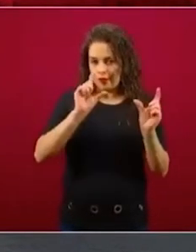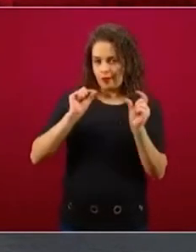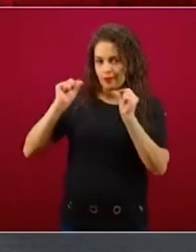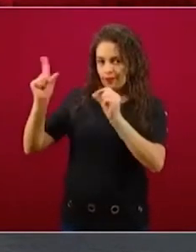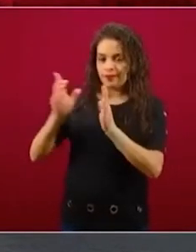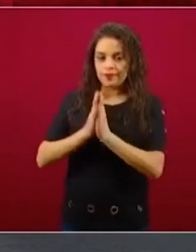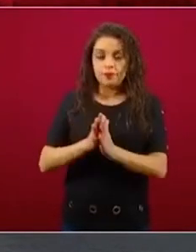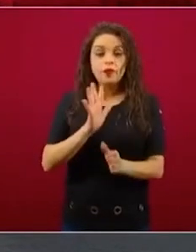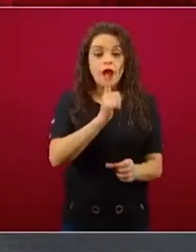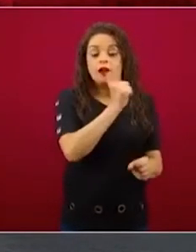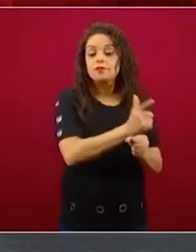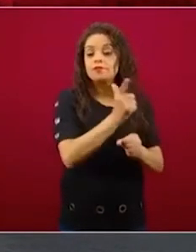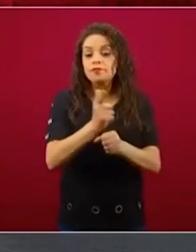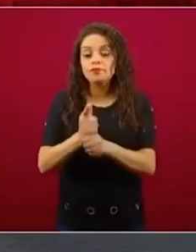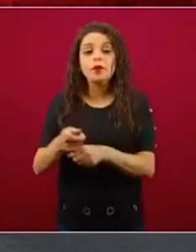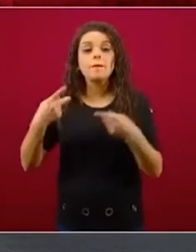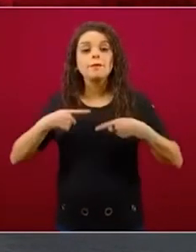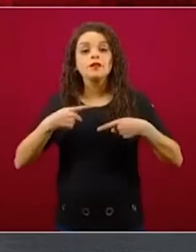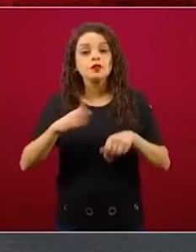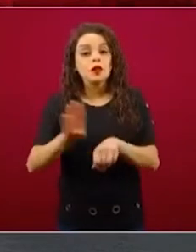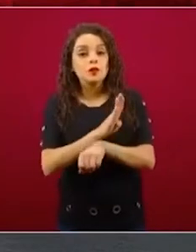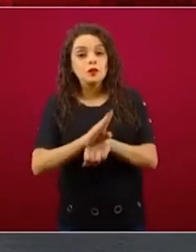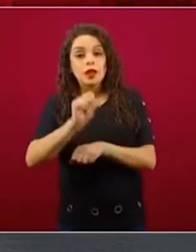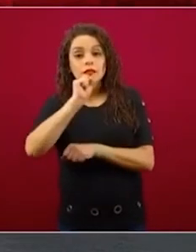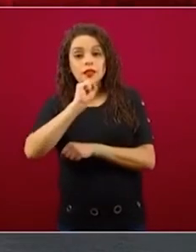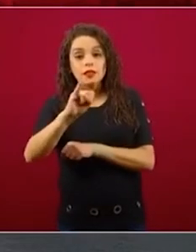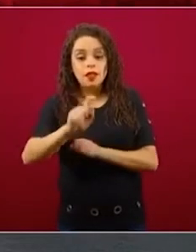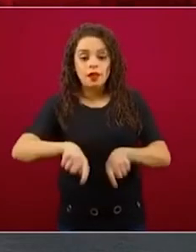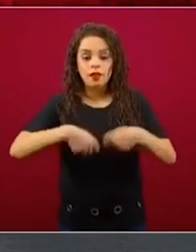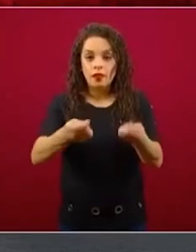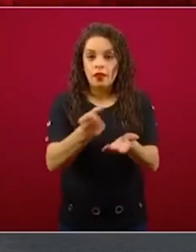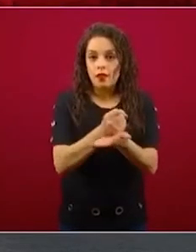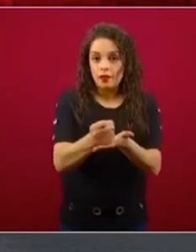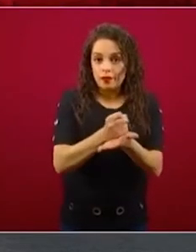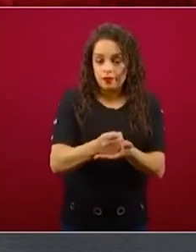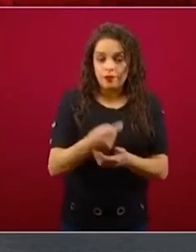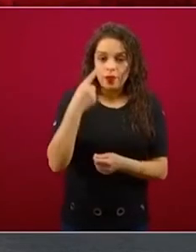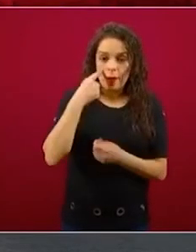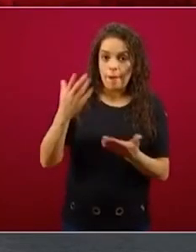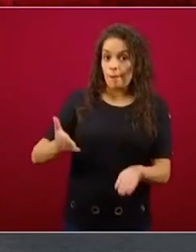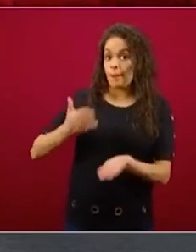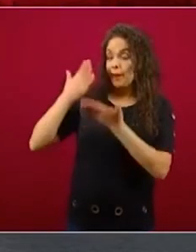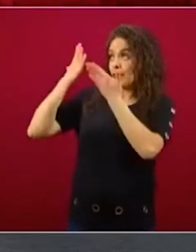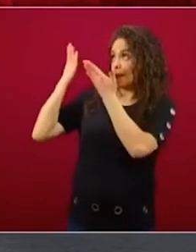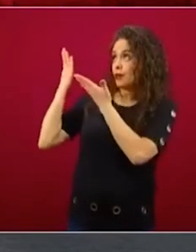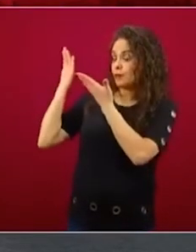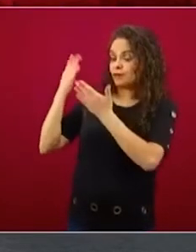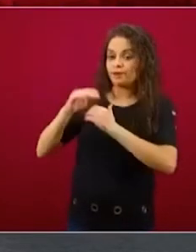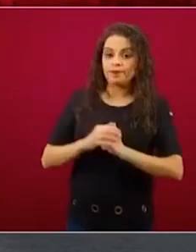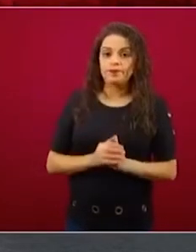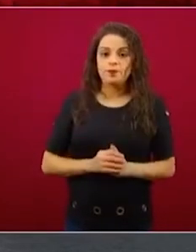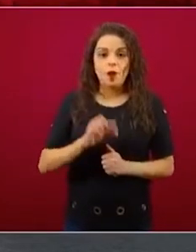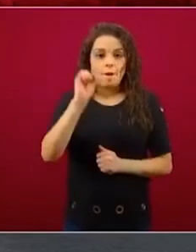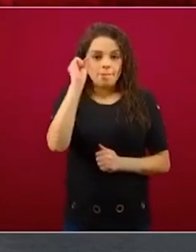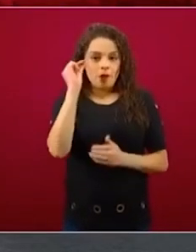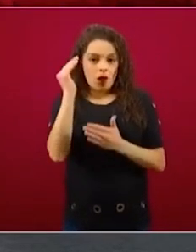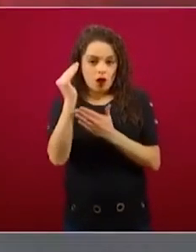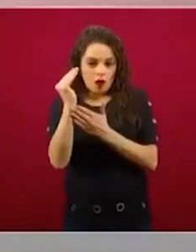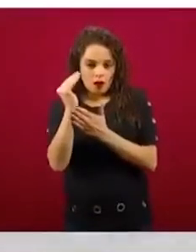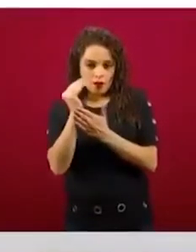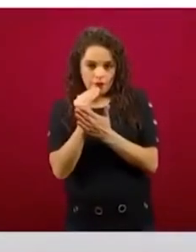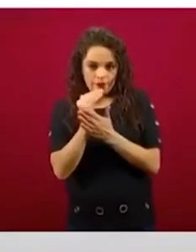Tenemos identificados a los beneficiarios. Vean ustedes cómo se ha bajado un poco el ritmo